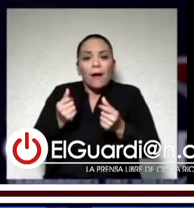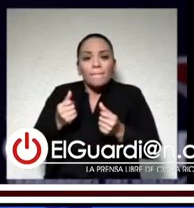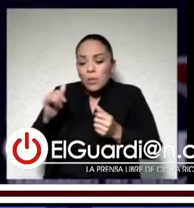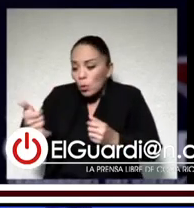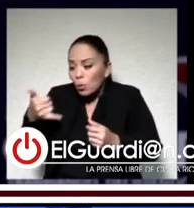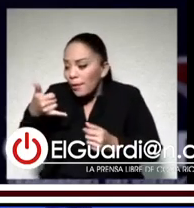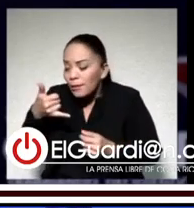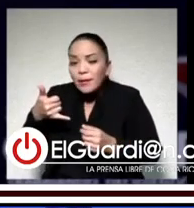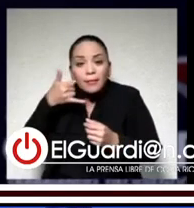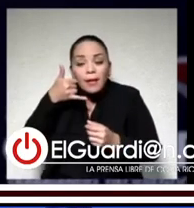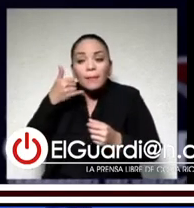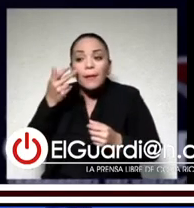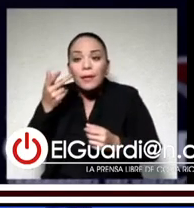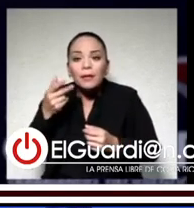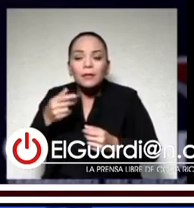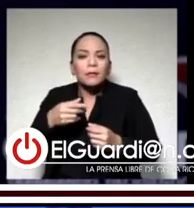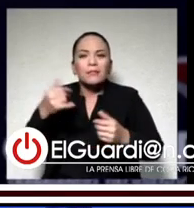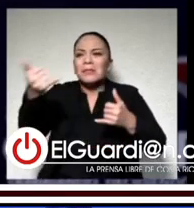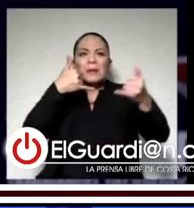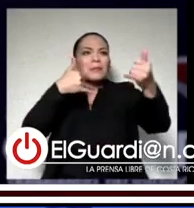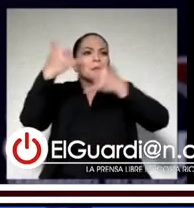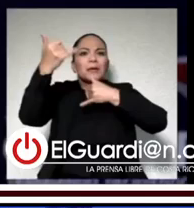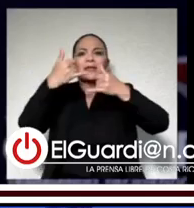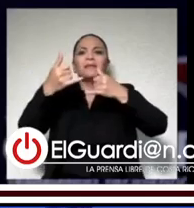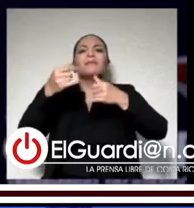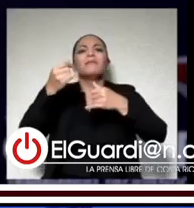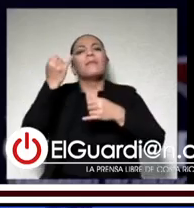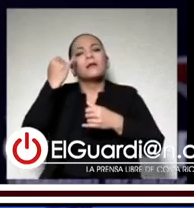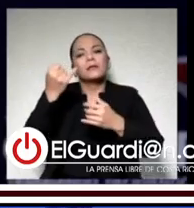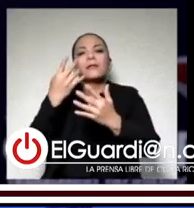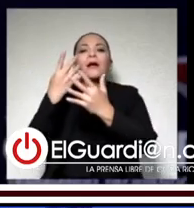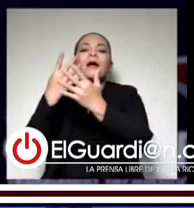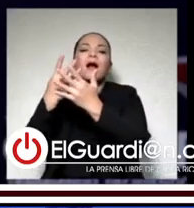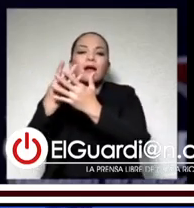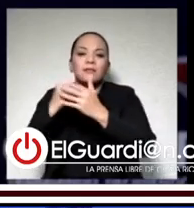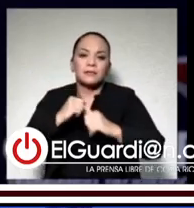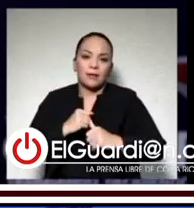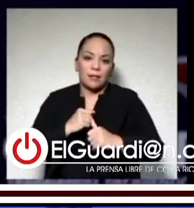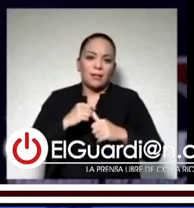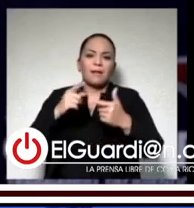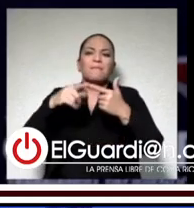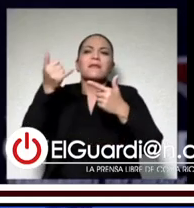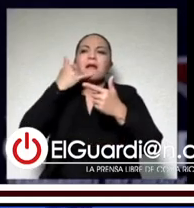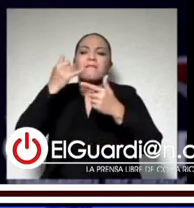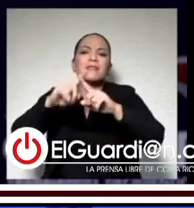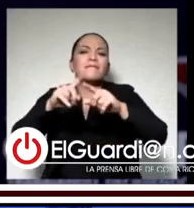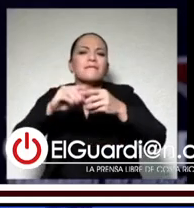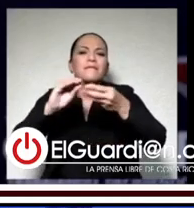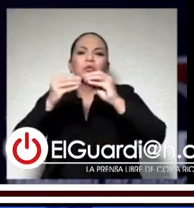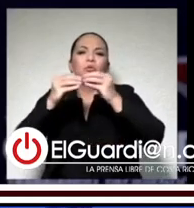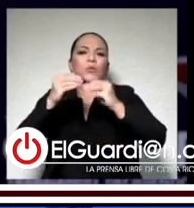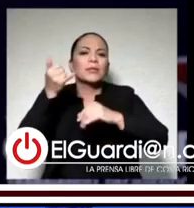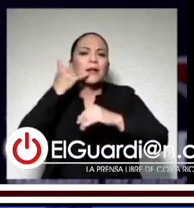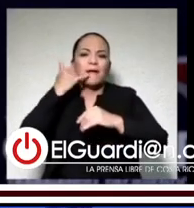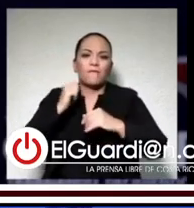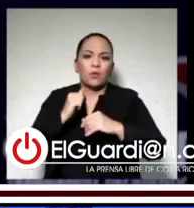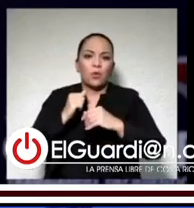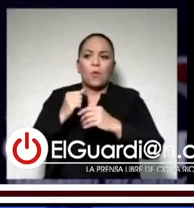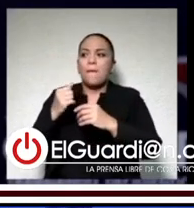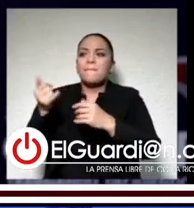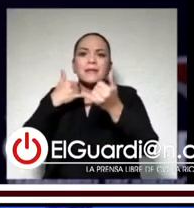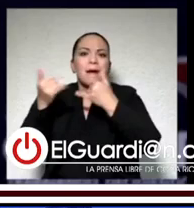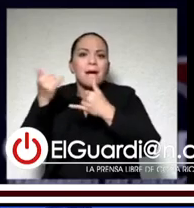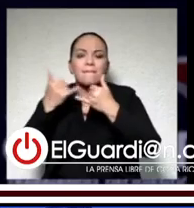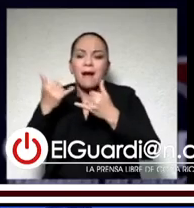era, todo el país llamaba, me llamaban de la Reforma gracias a ese noticiero. Y eso sí, no se lo deseo ni al peor